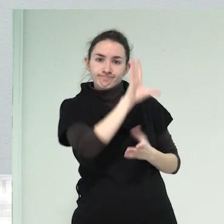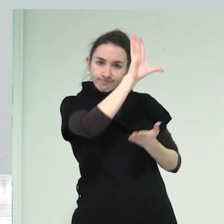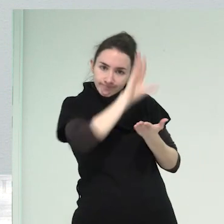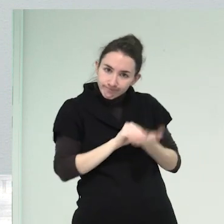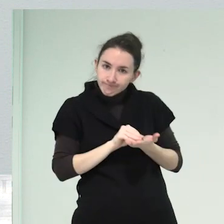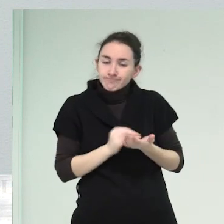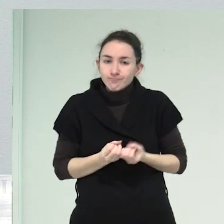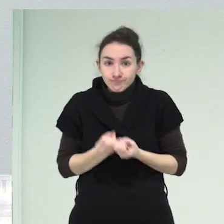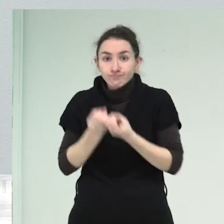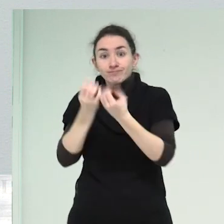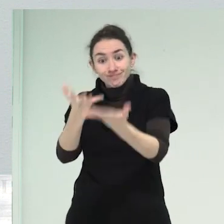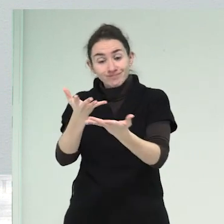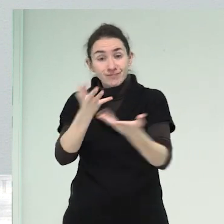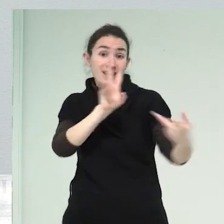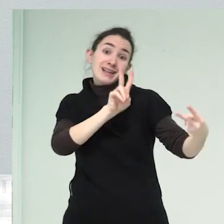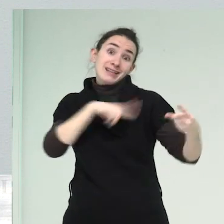en esas traducciones, es que tenemos que encontrar